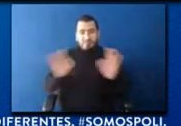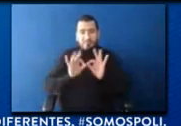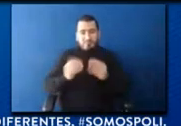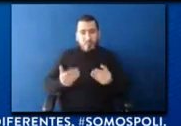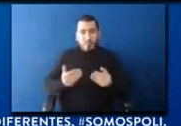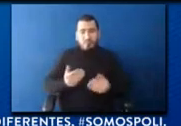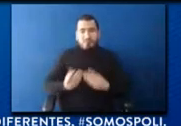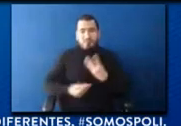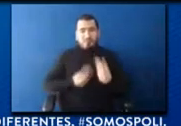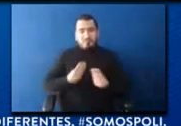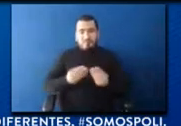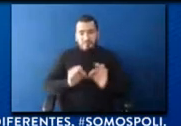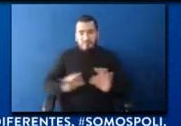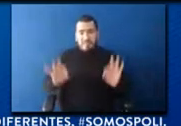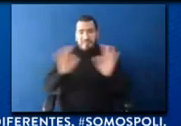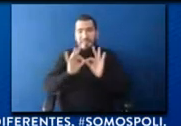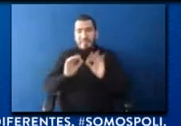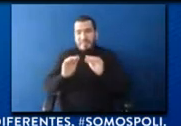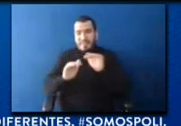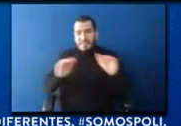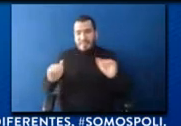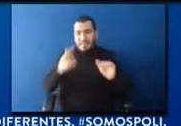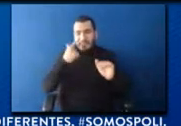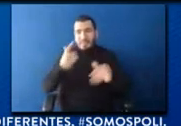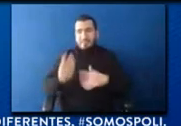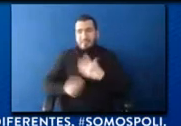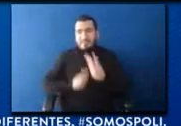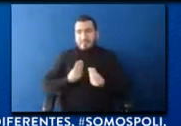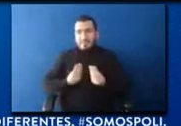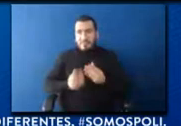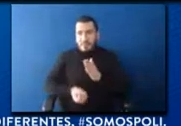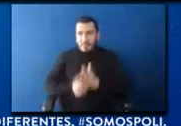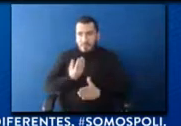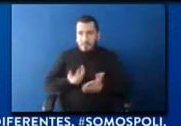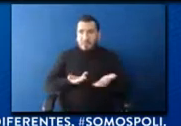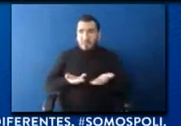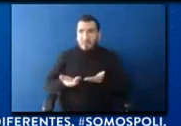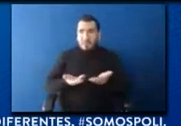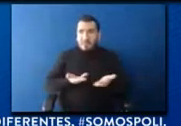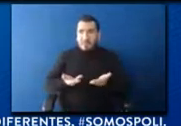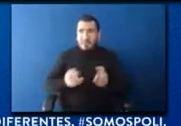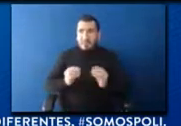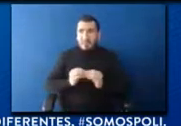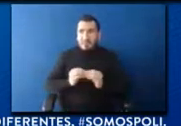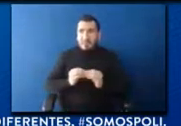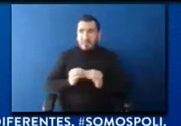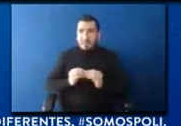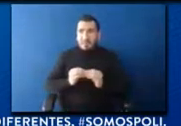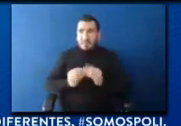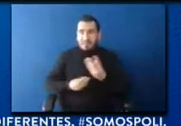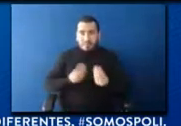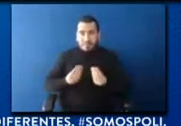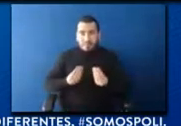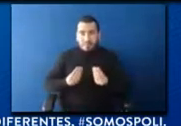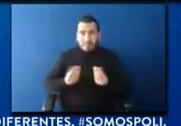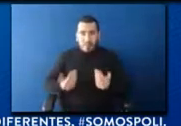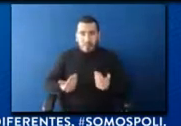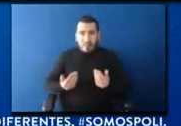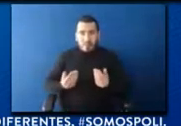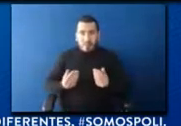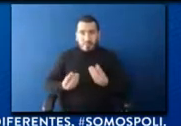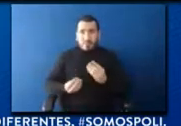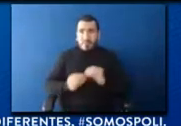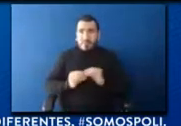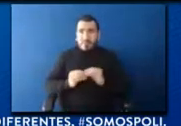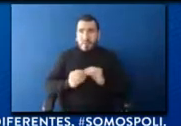ver qué tanto crecieron esos productos y esos servicios. Esto para decirles a ustedes, más allá del número, es que esto es